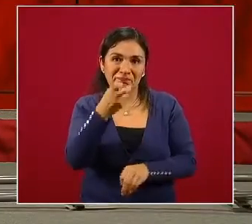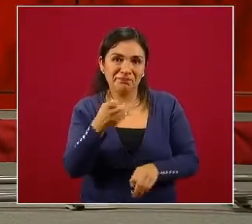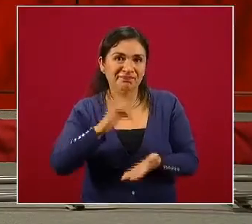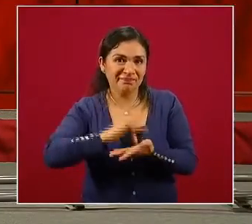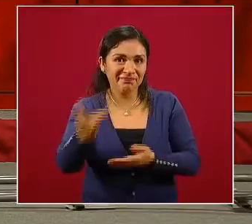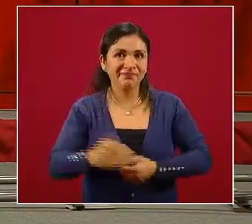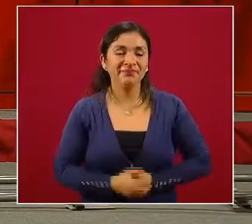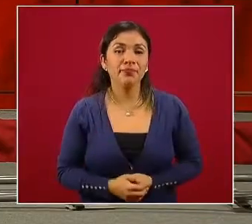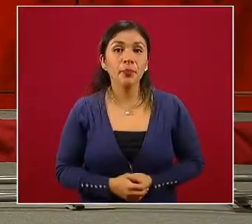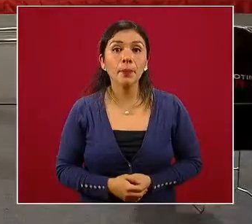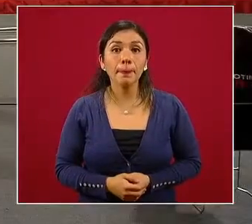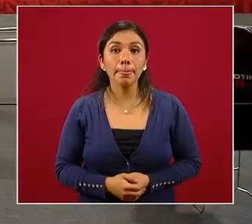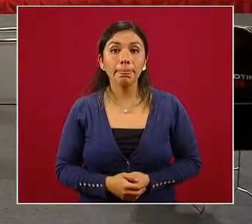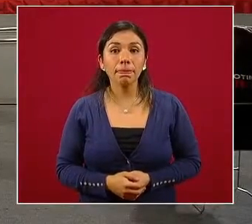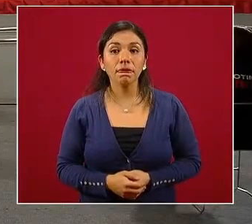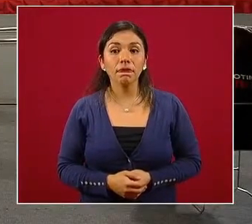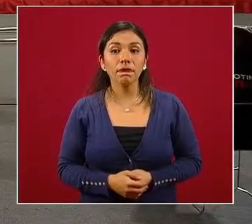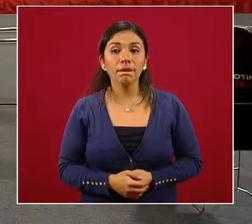gracias. ¿Mande usted?